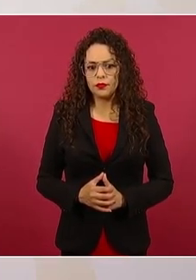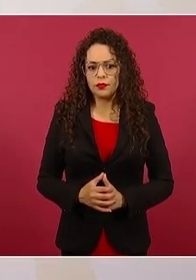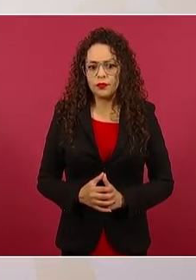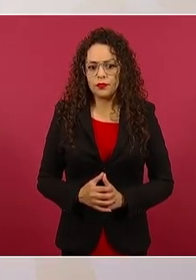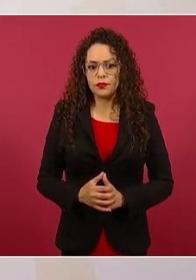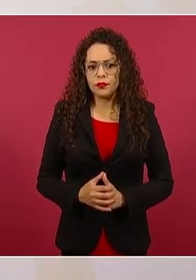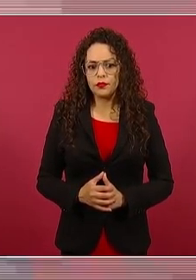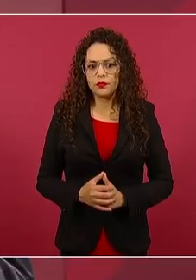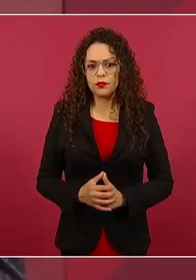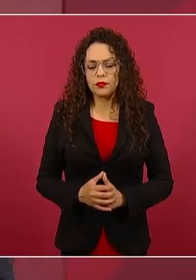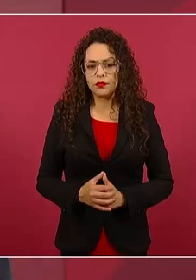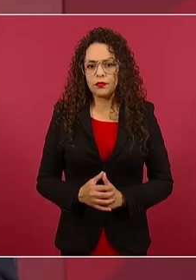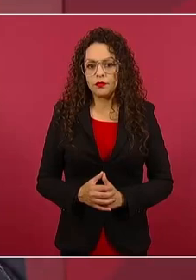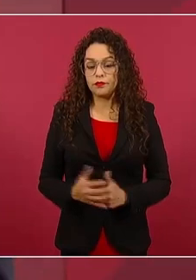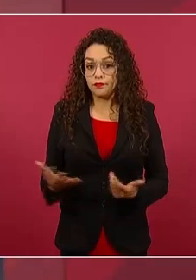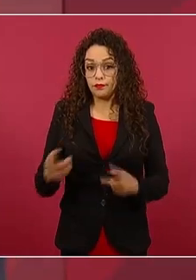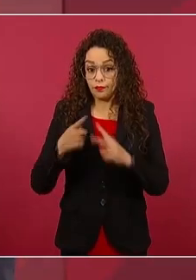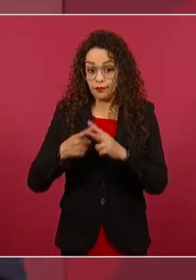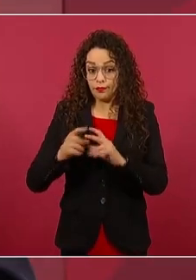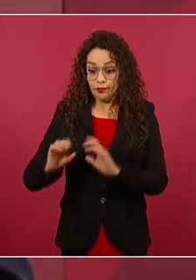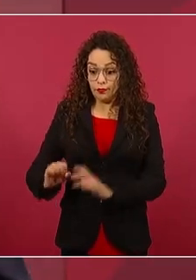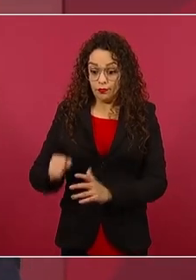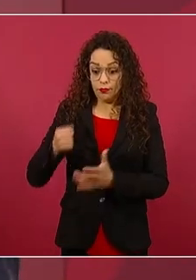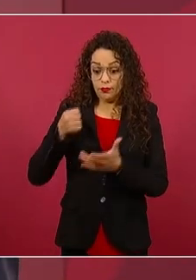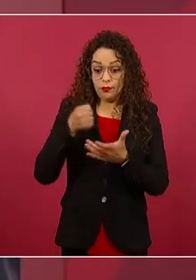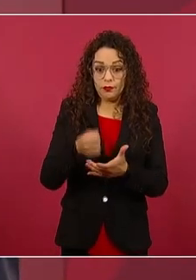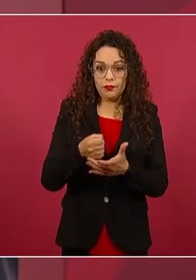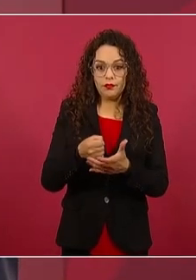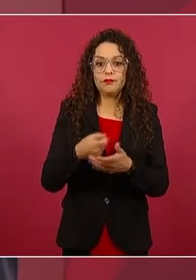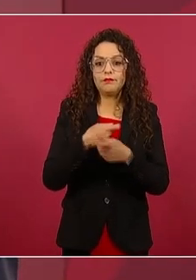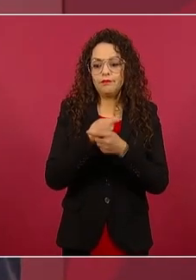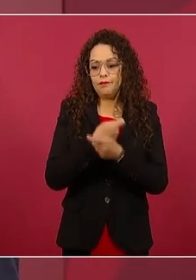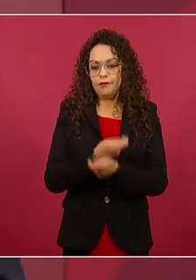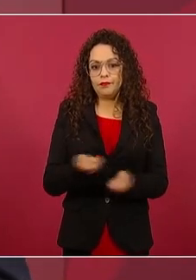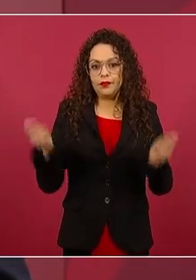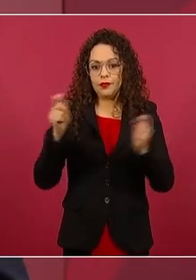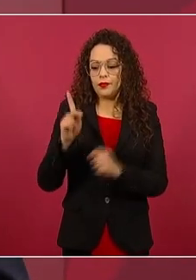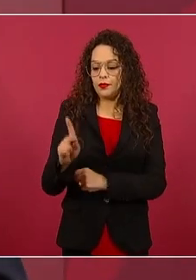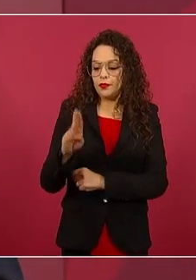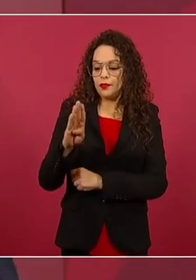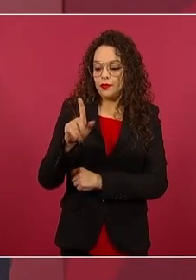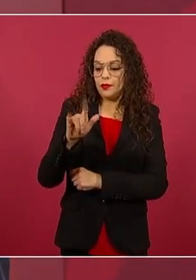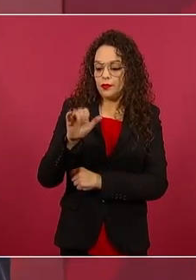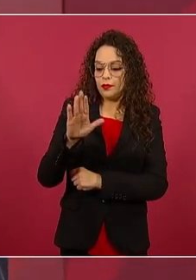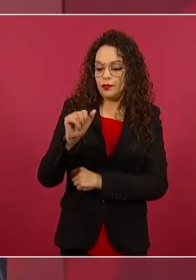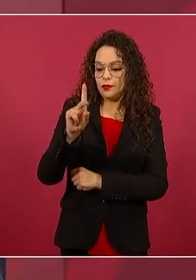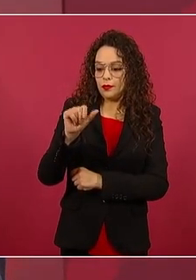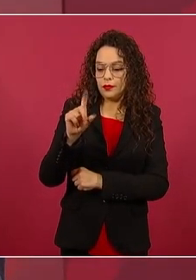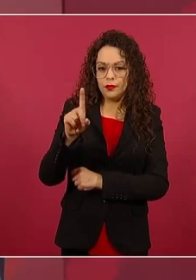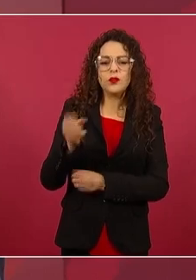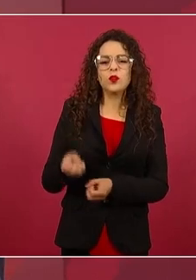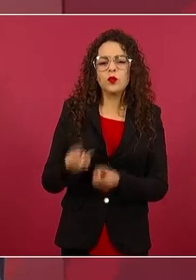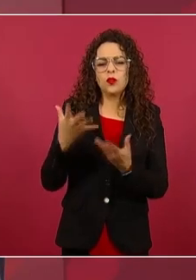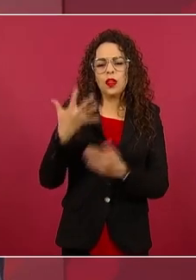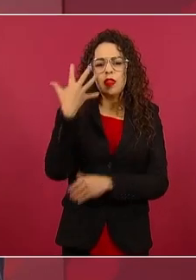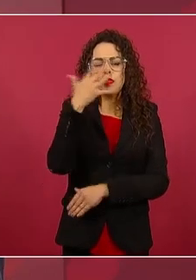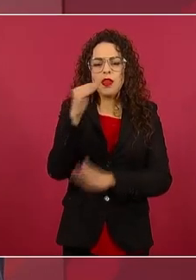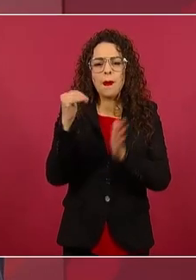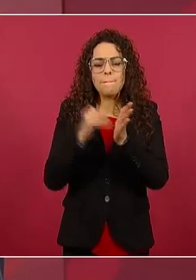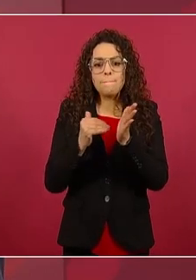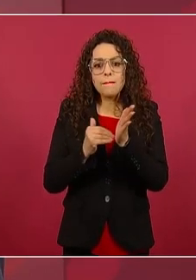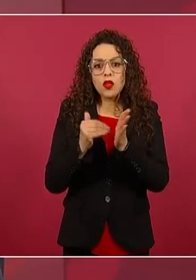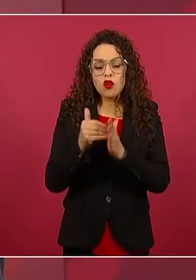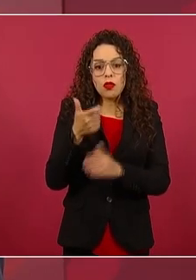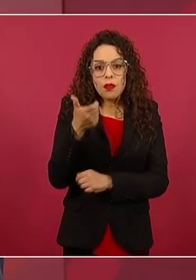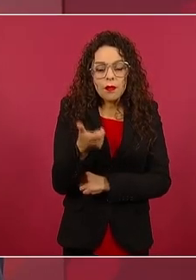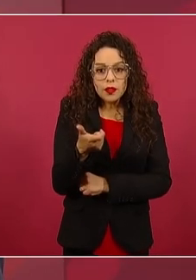del presupuesto se entregaba en publicidad como 10,000 millones de pesos a los medios